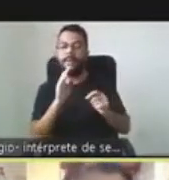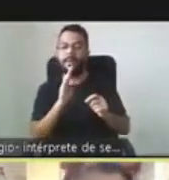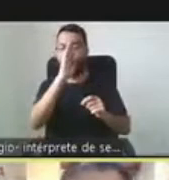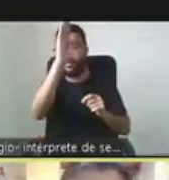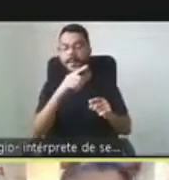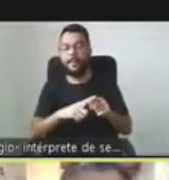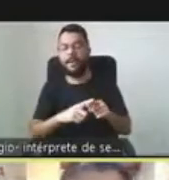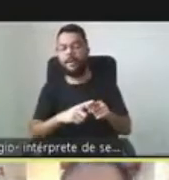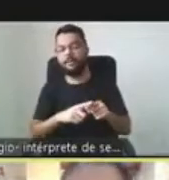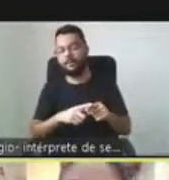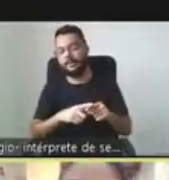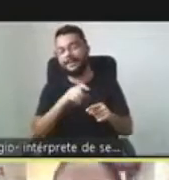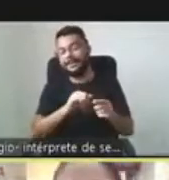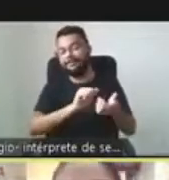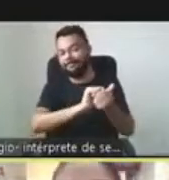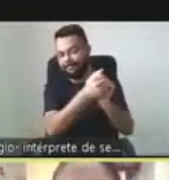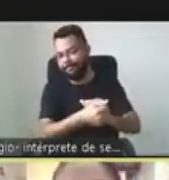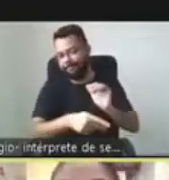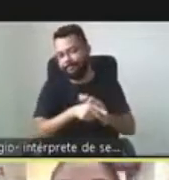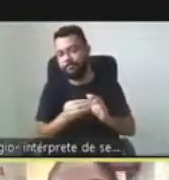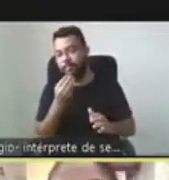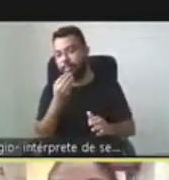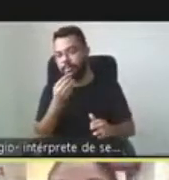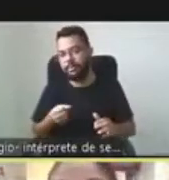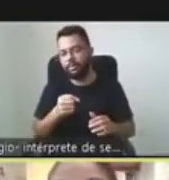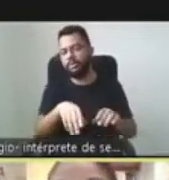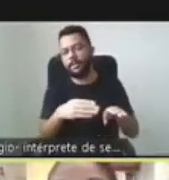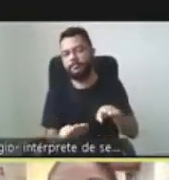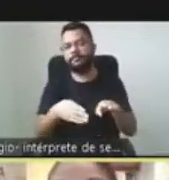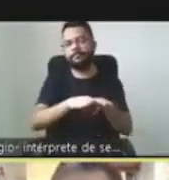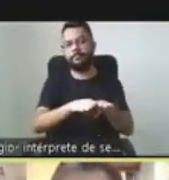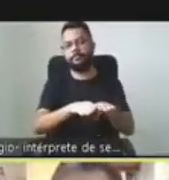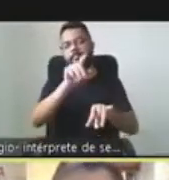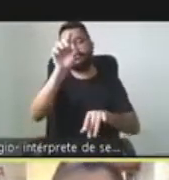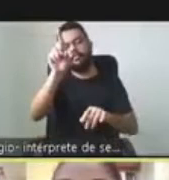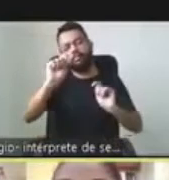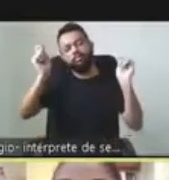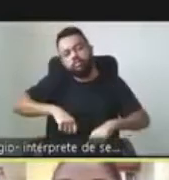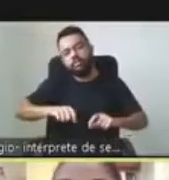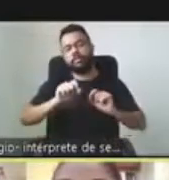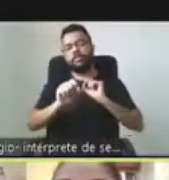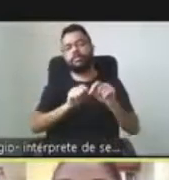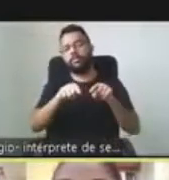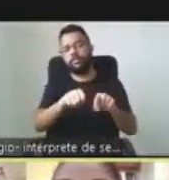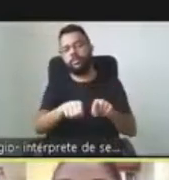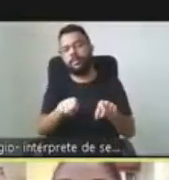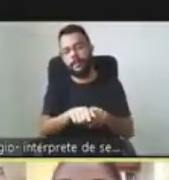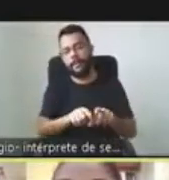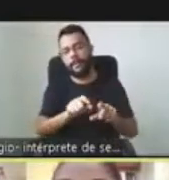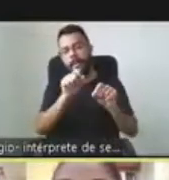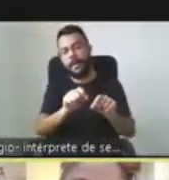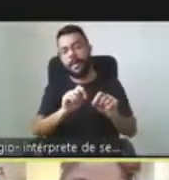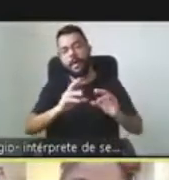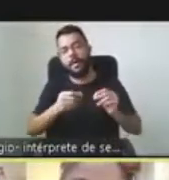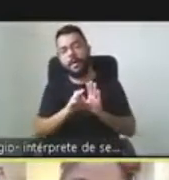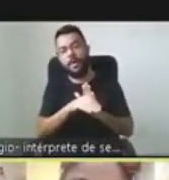ejercicio, el goce en igualdad de condiciones, que es justamente lo que encierra el